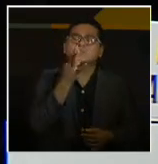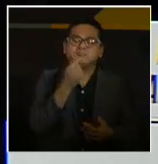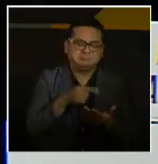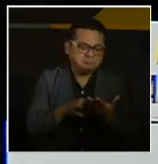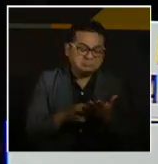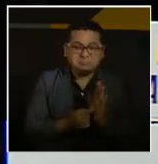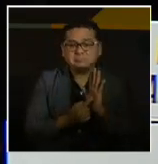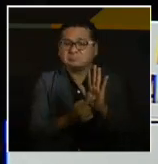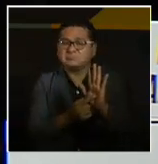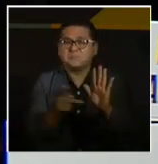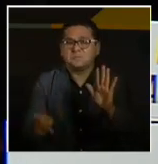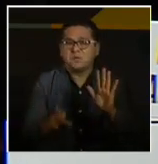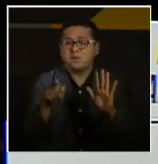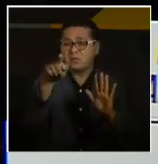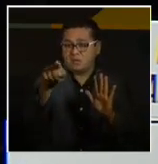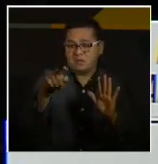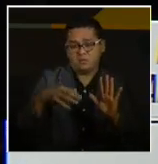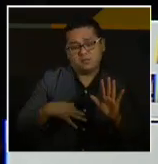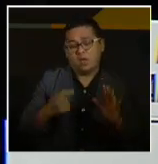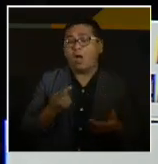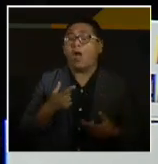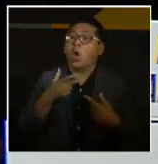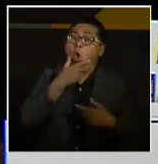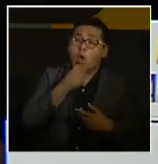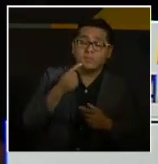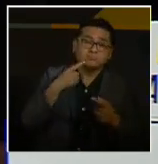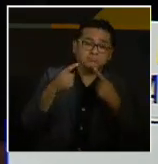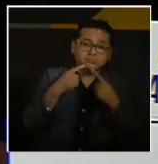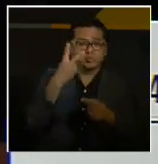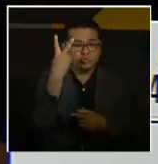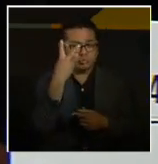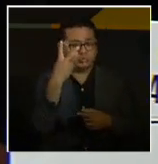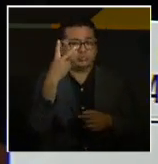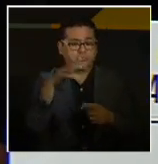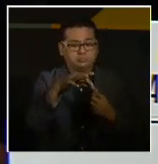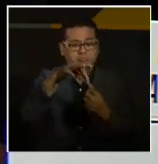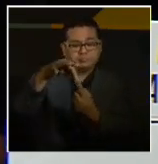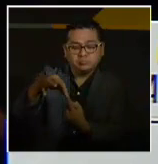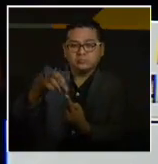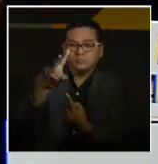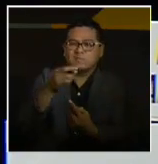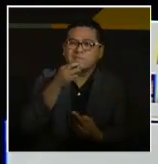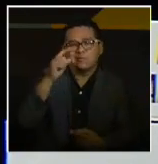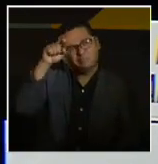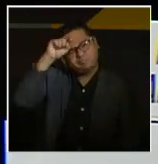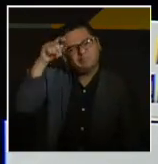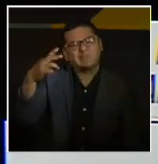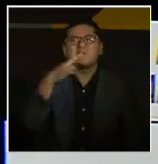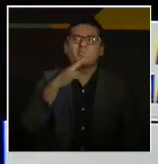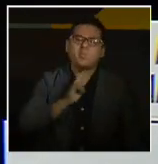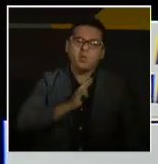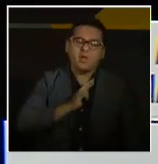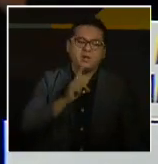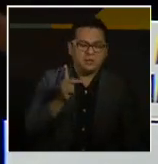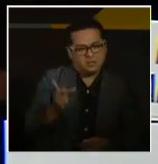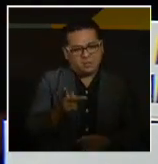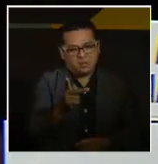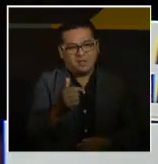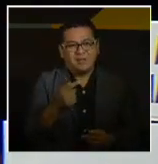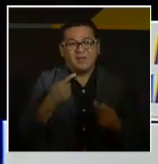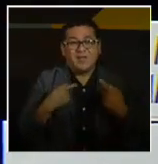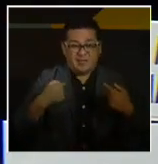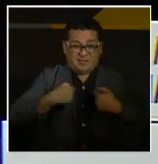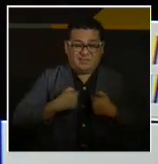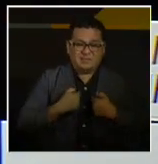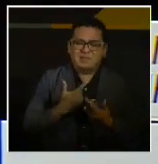para formular su pregunta. El candidato tendrá 2 minutos para formular su respuesta. Si el